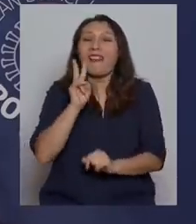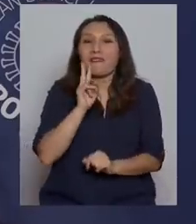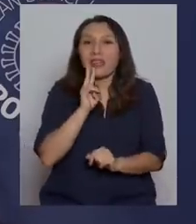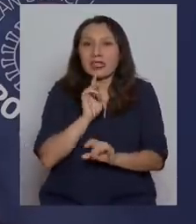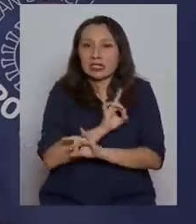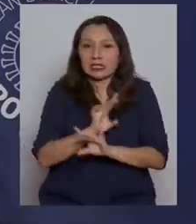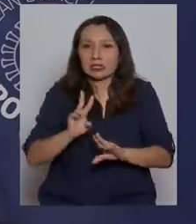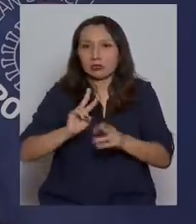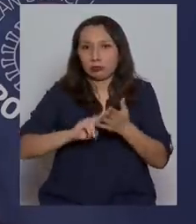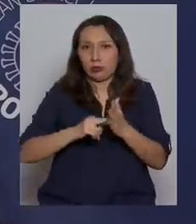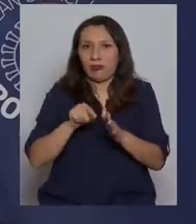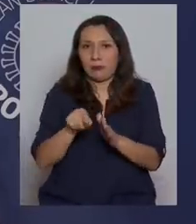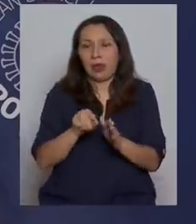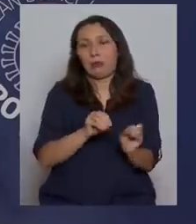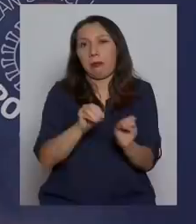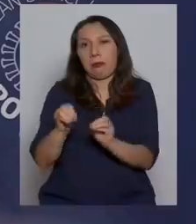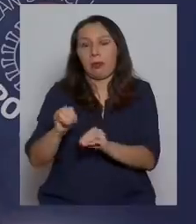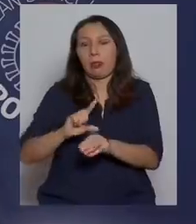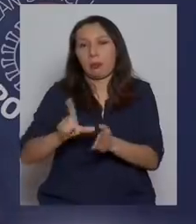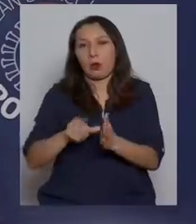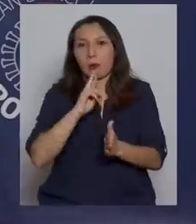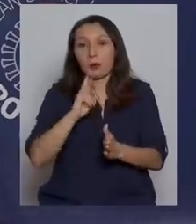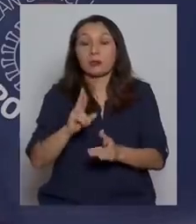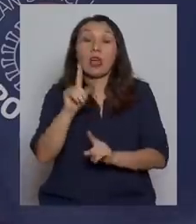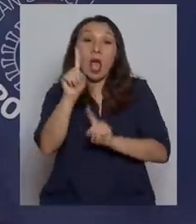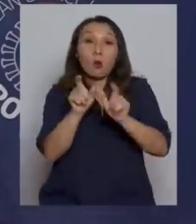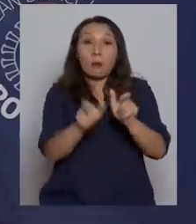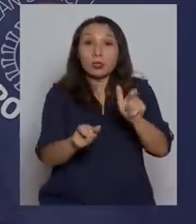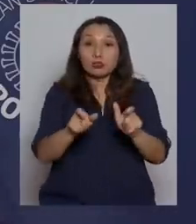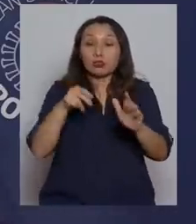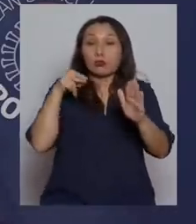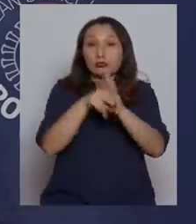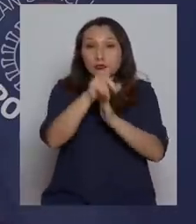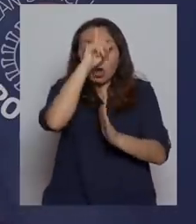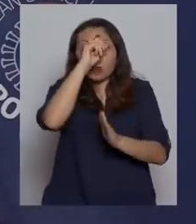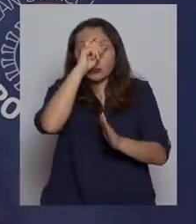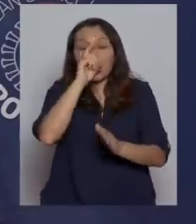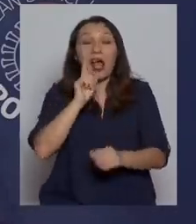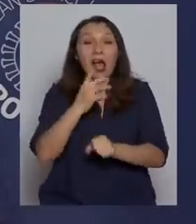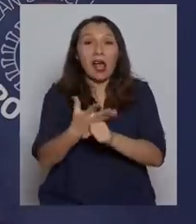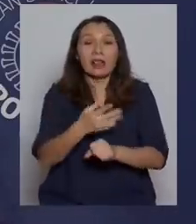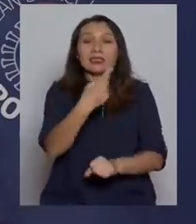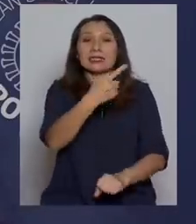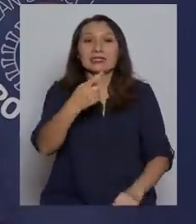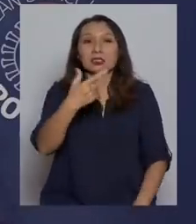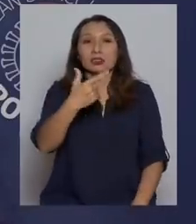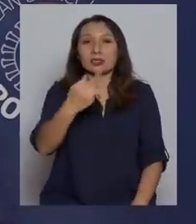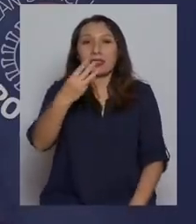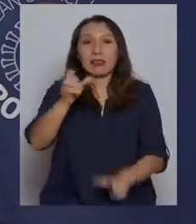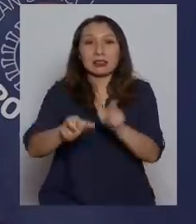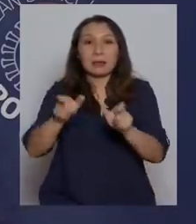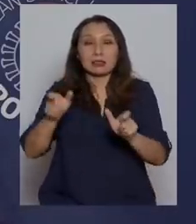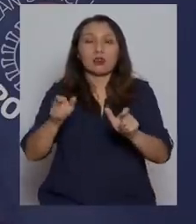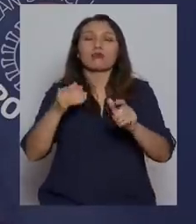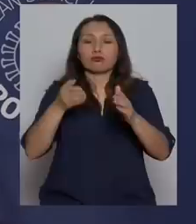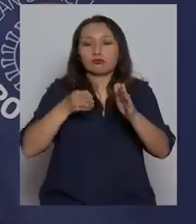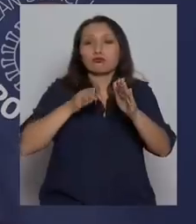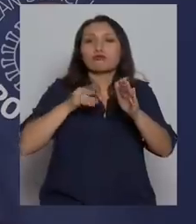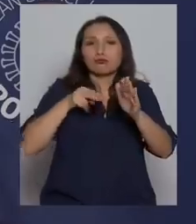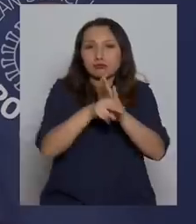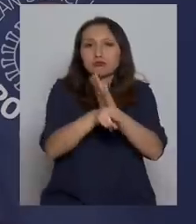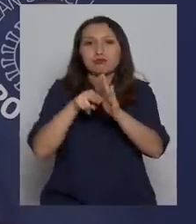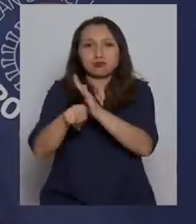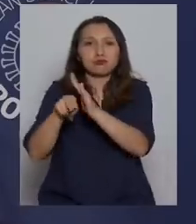En relación a pacientes hospitalizados, tenemos 173 pacientes